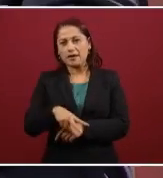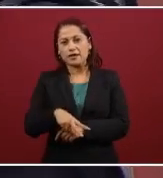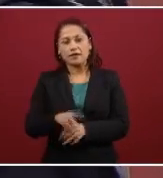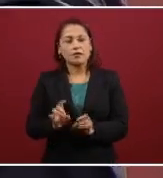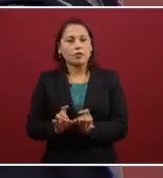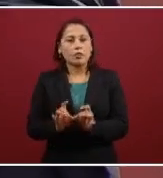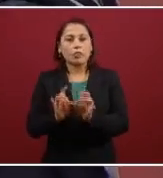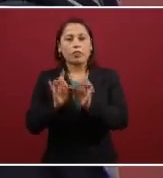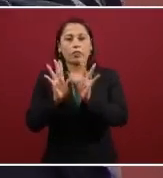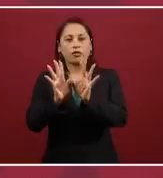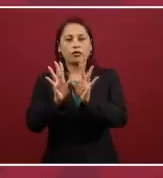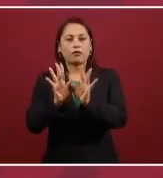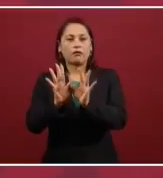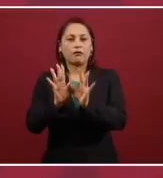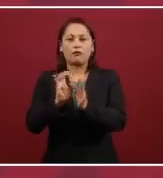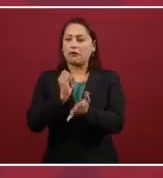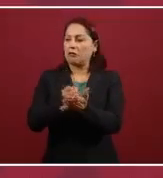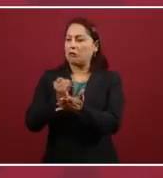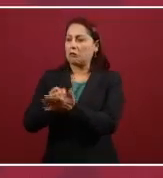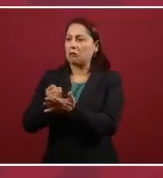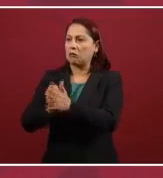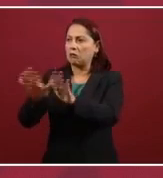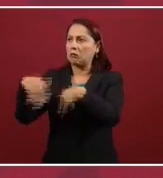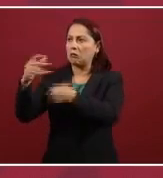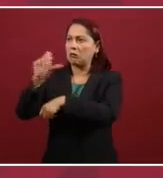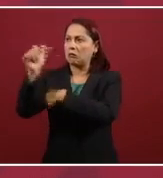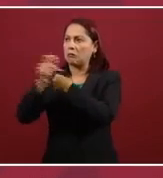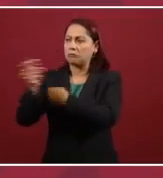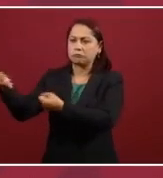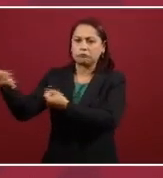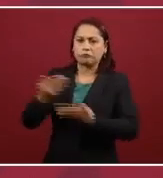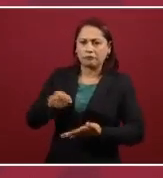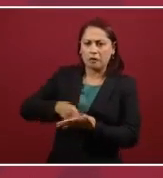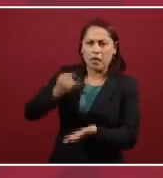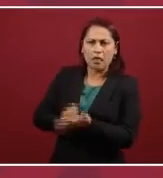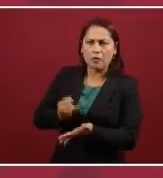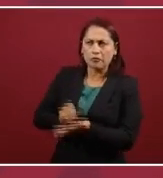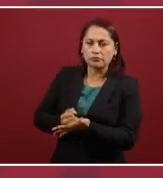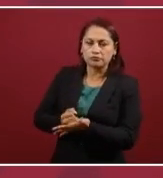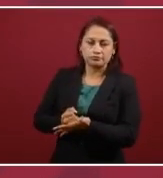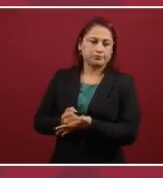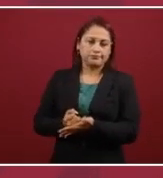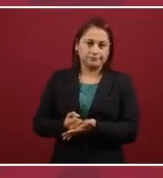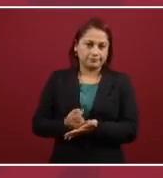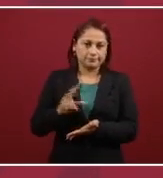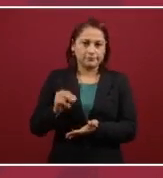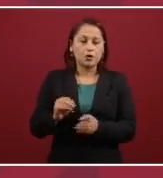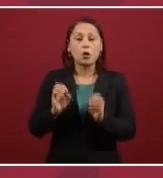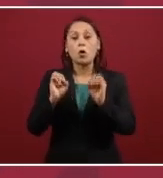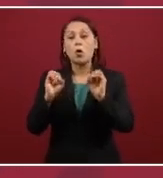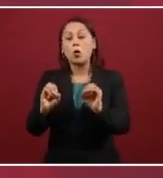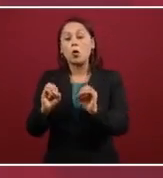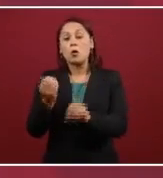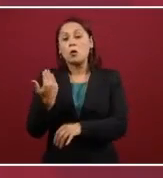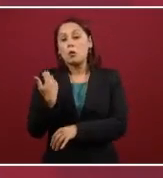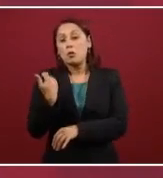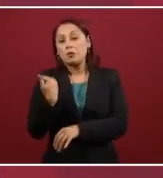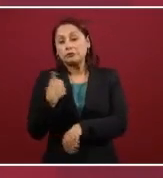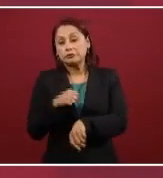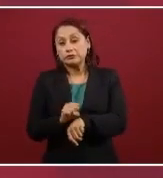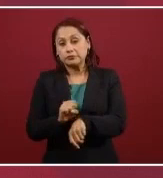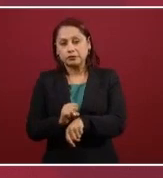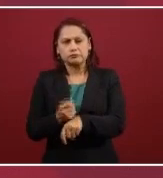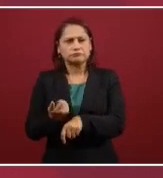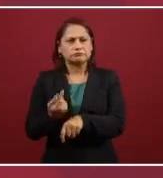tarifa a todos los productos de un país respecto a nuestras importaciones, o lo que vivimos hace unas semanas, un